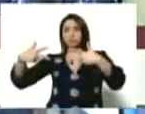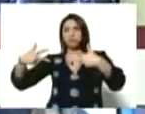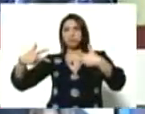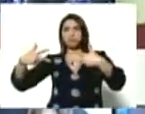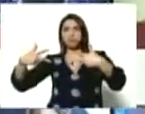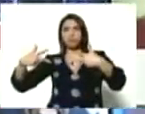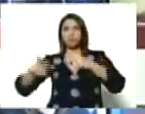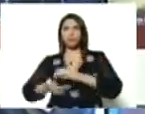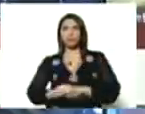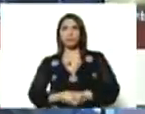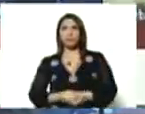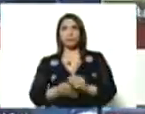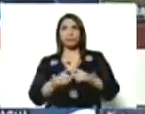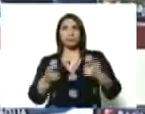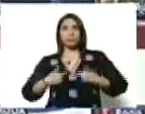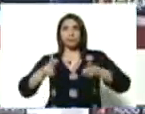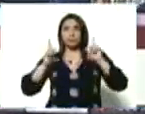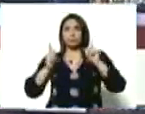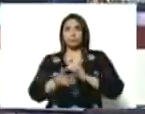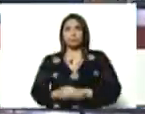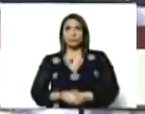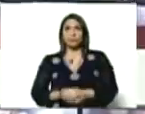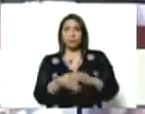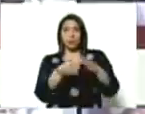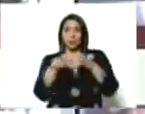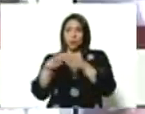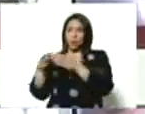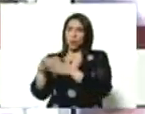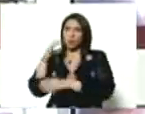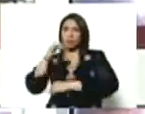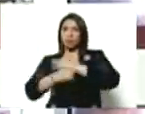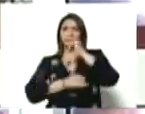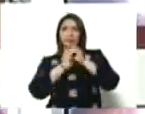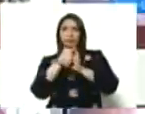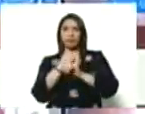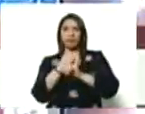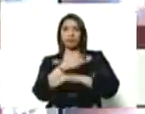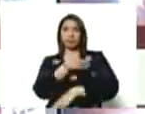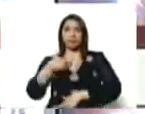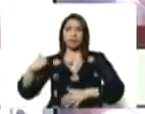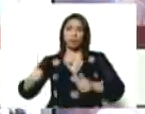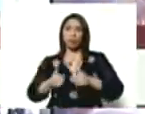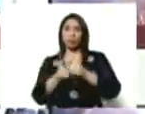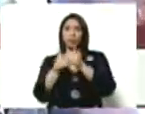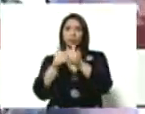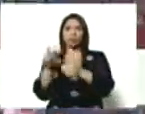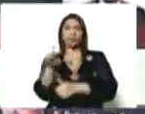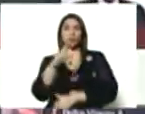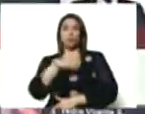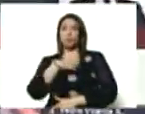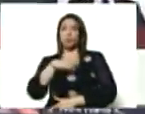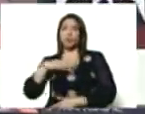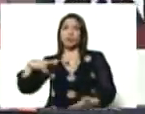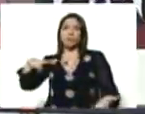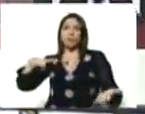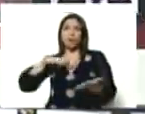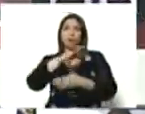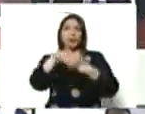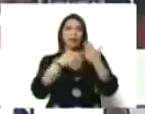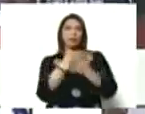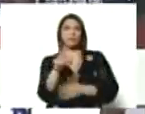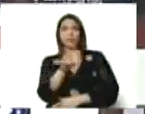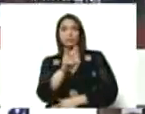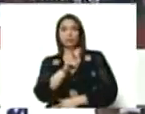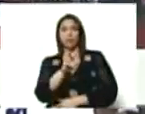para que permita a esas organizaciones internacionales que nos quieran acompañar y no puedan venir a Venezuela por temas de